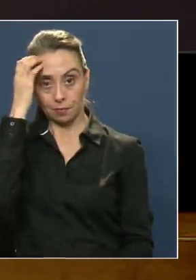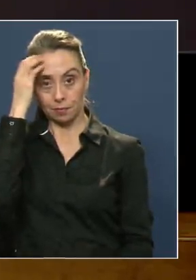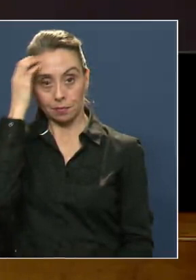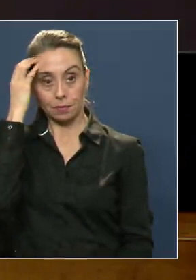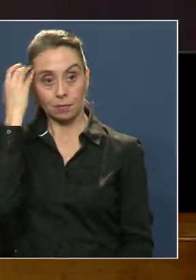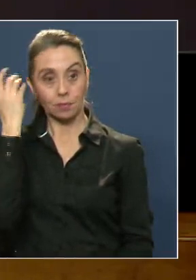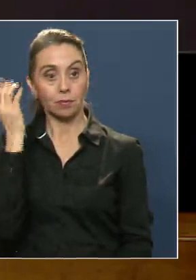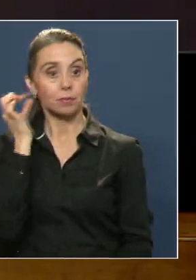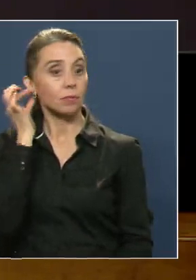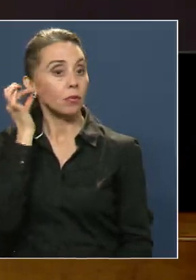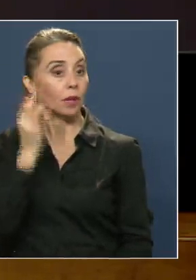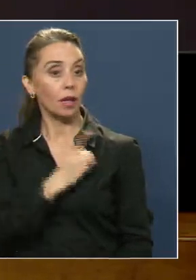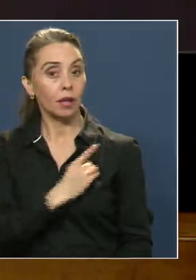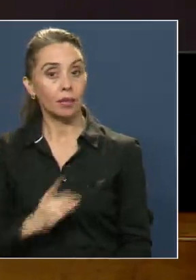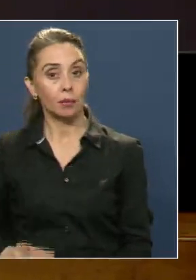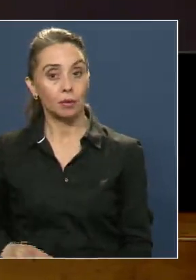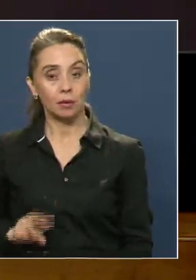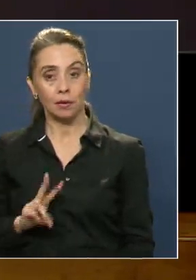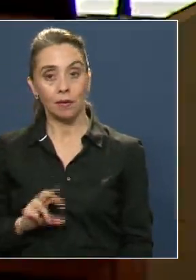Vallejo, tiene la palabra.